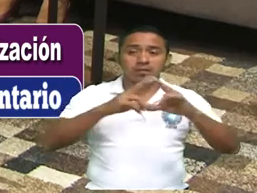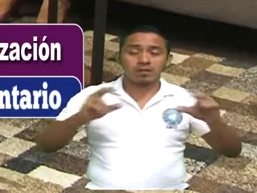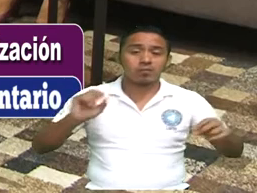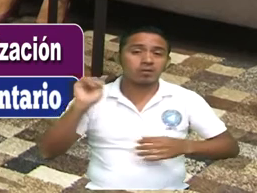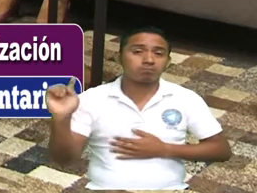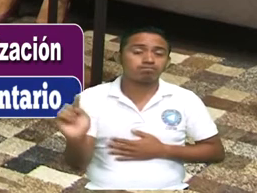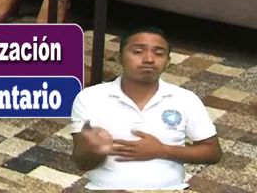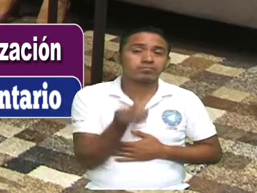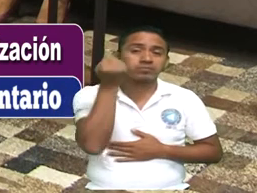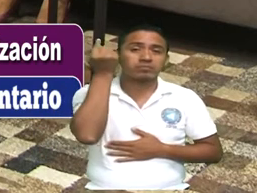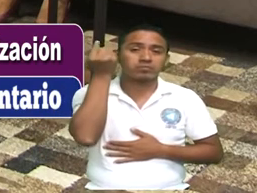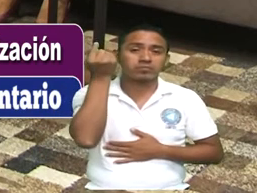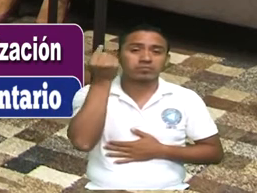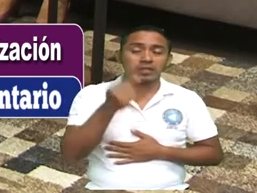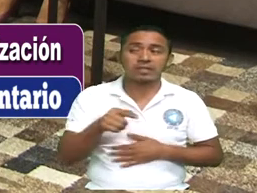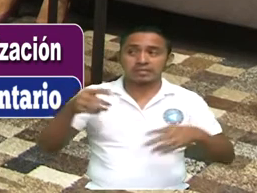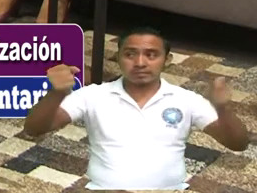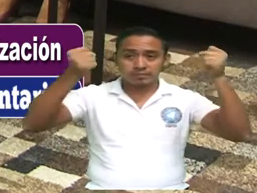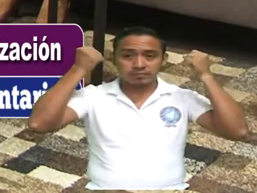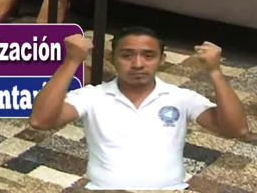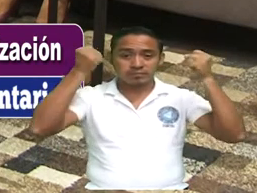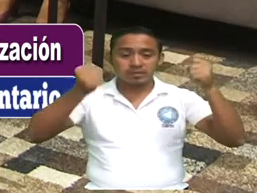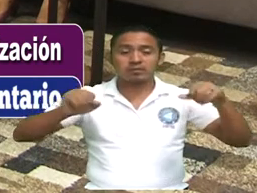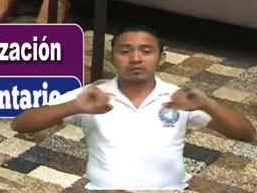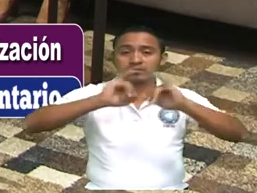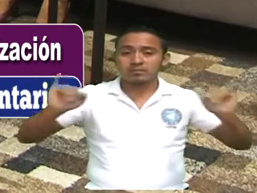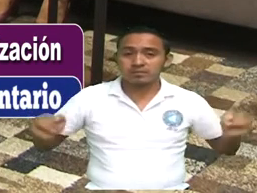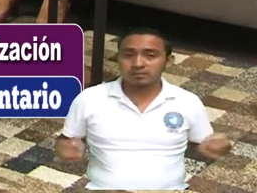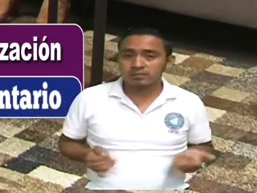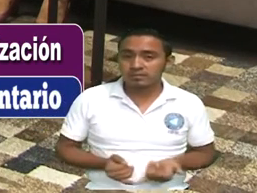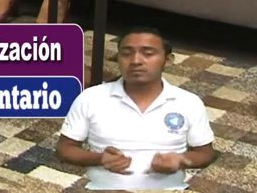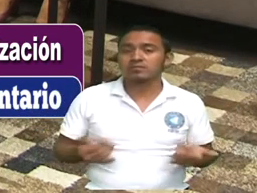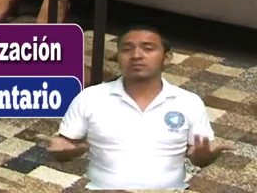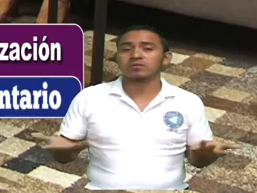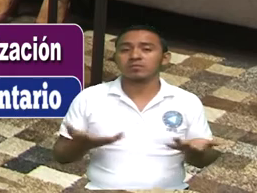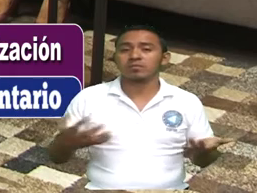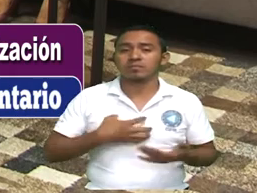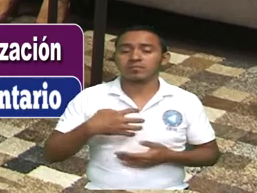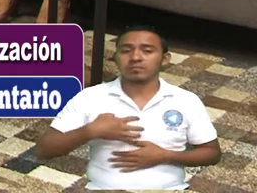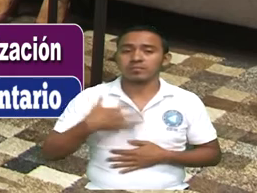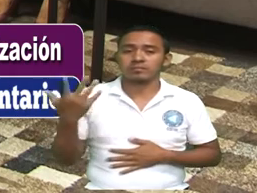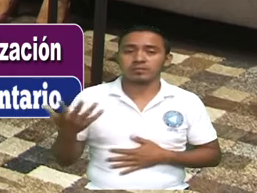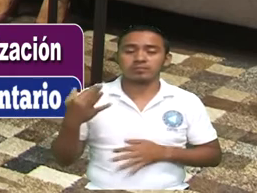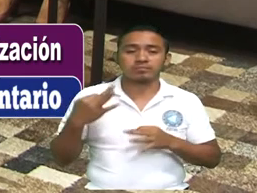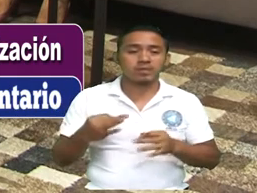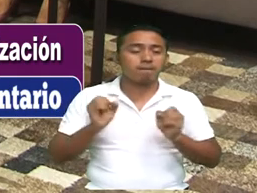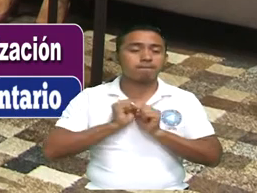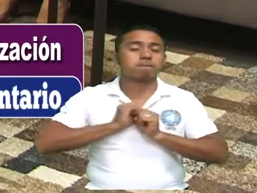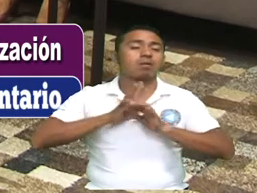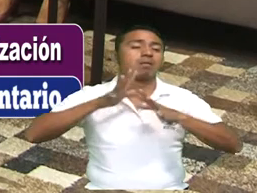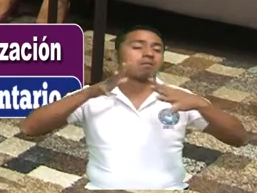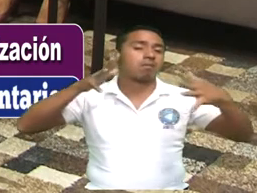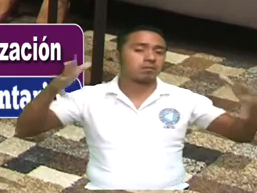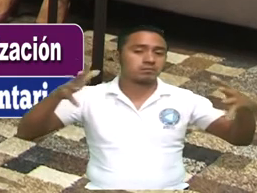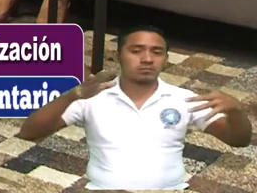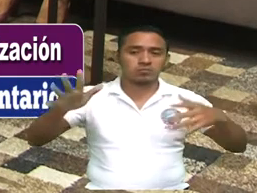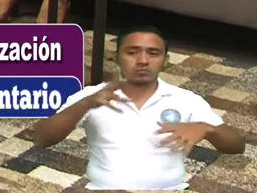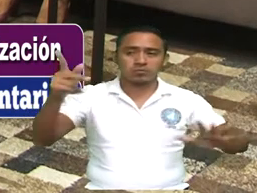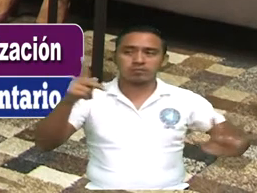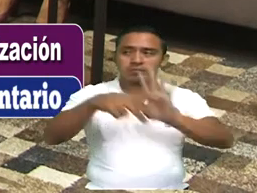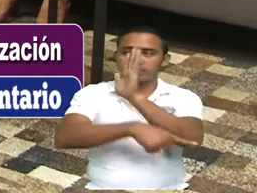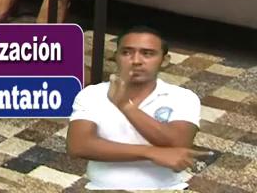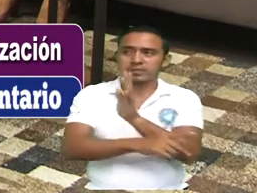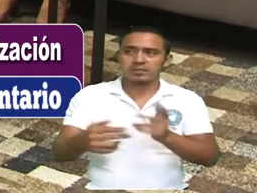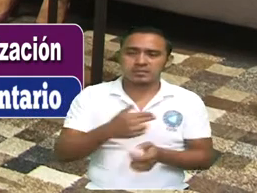única, pues mereció premios internacionales por haber sido única, por haber sido masiva, porque otros países habían